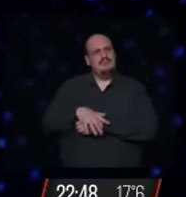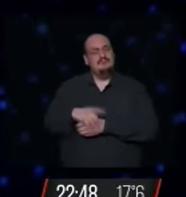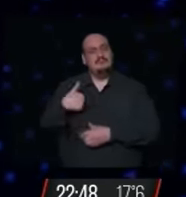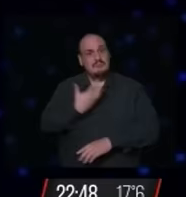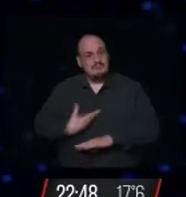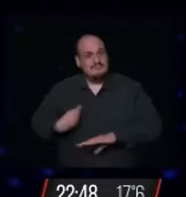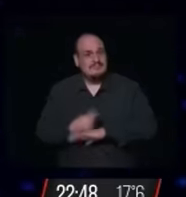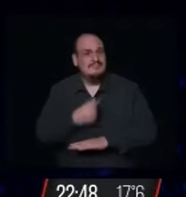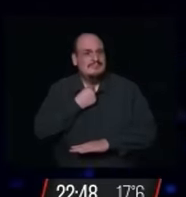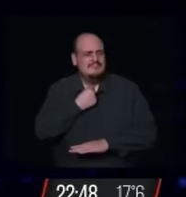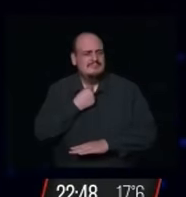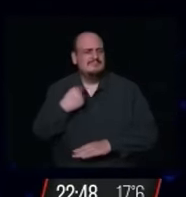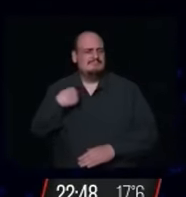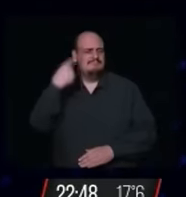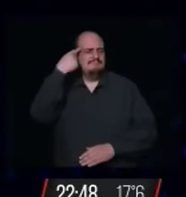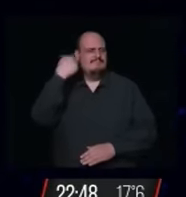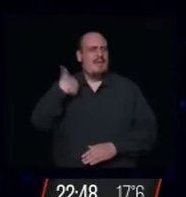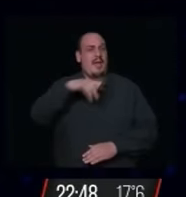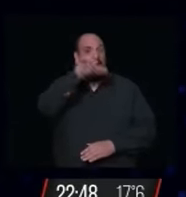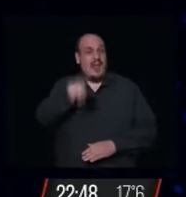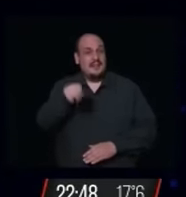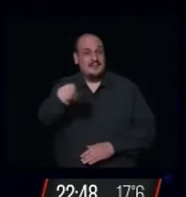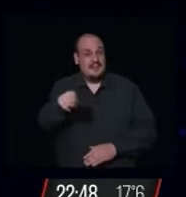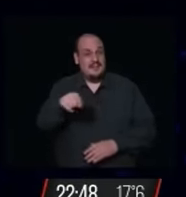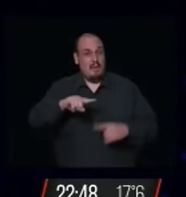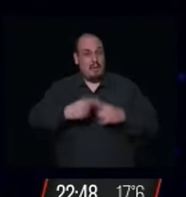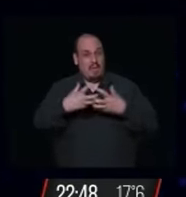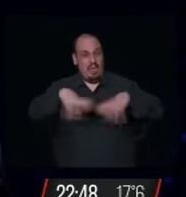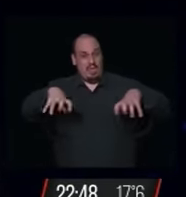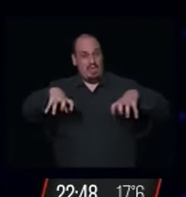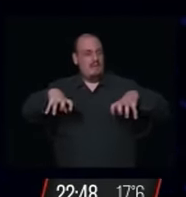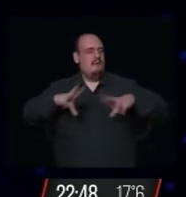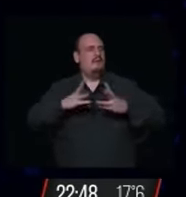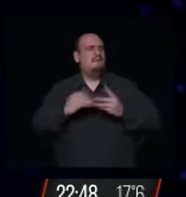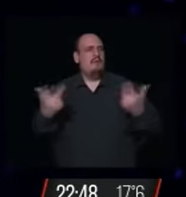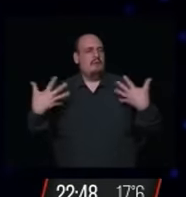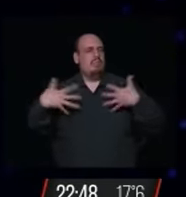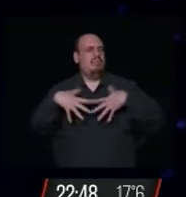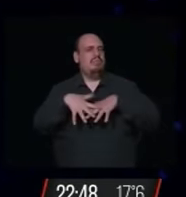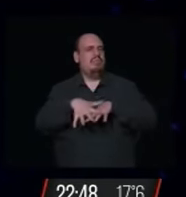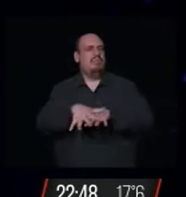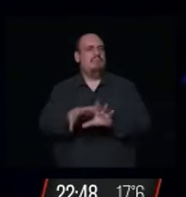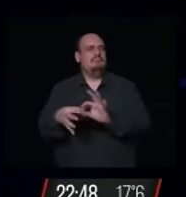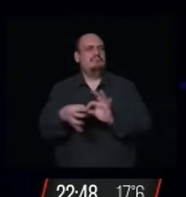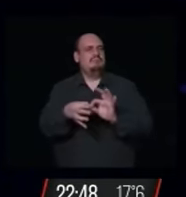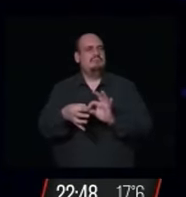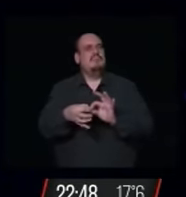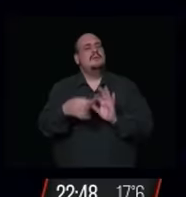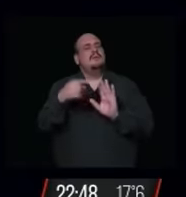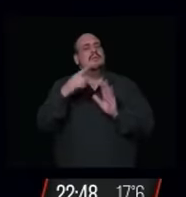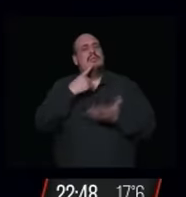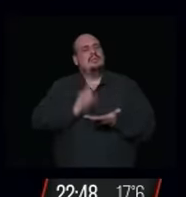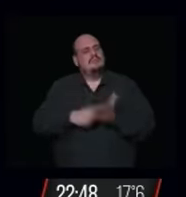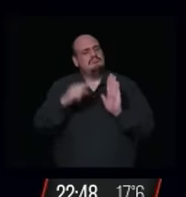porque creo que la Argentina tiene que enterrar definitivamente la grieta e ir a un acuerdo de 10 políticas de Estado, que tiene que